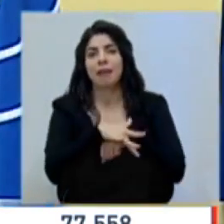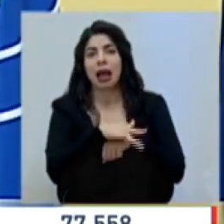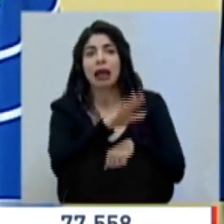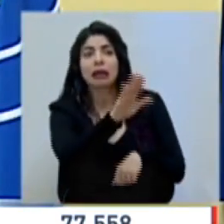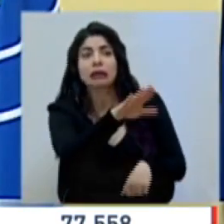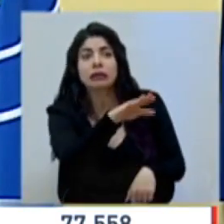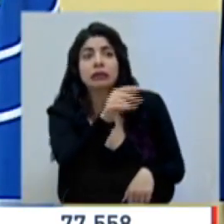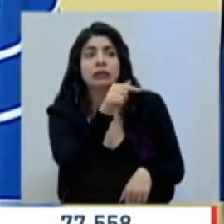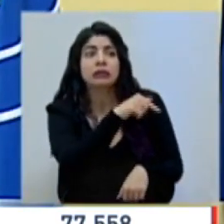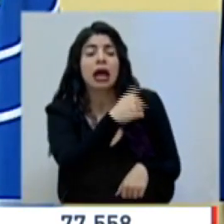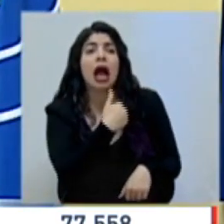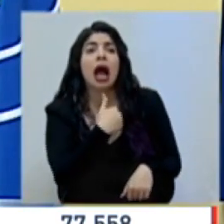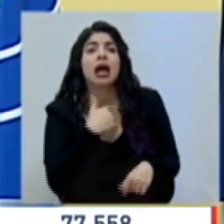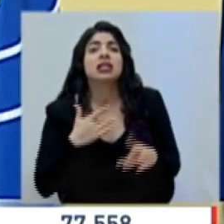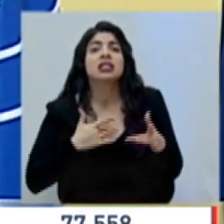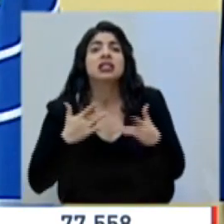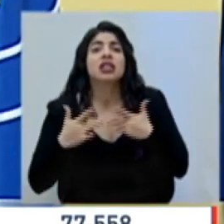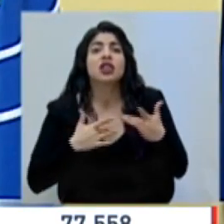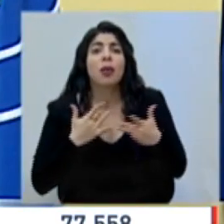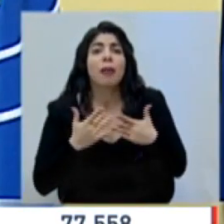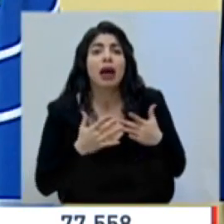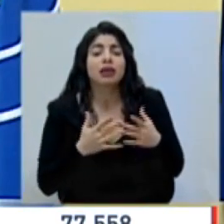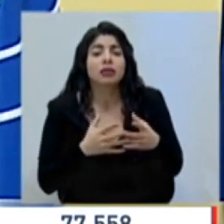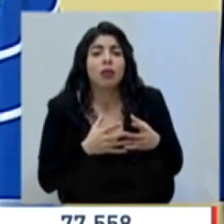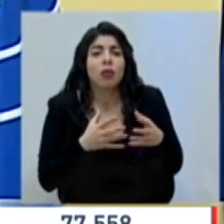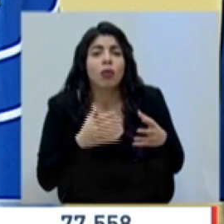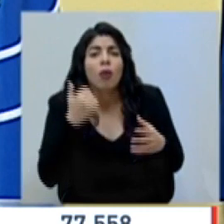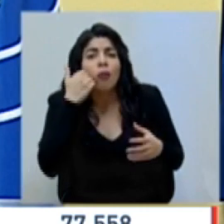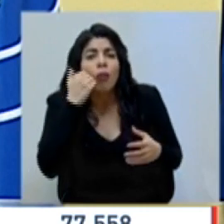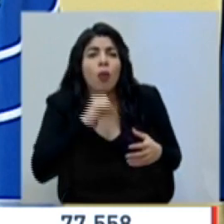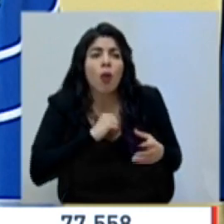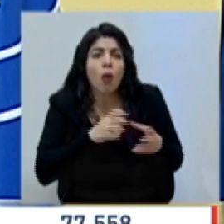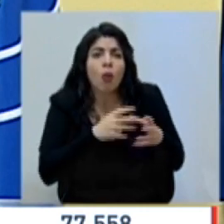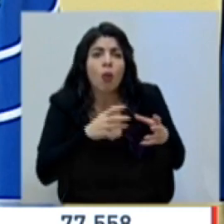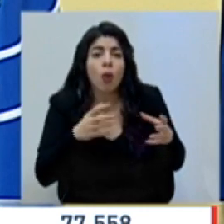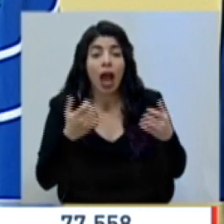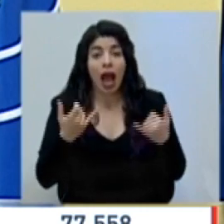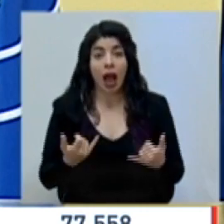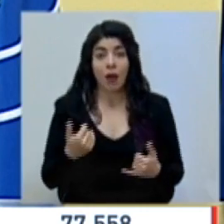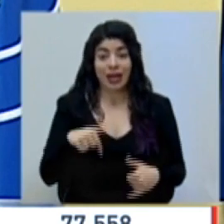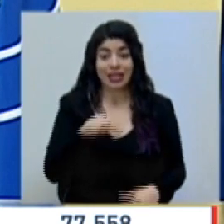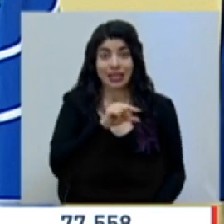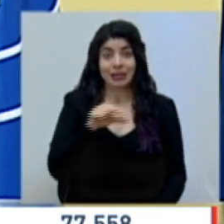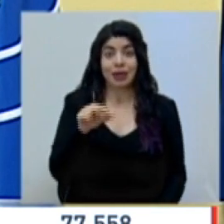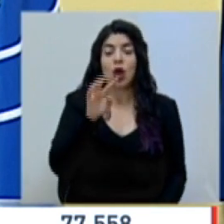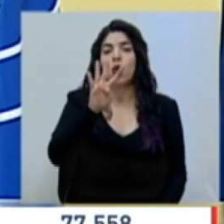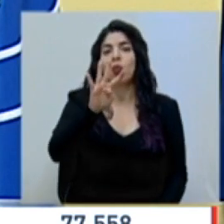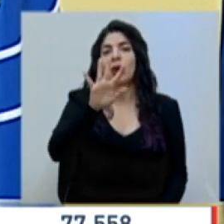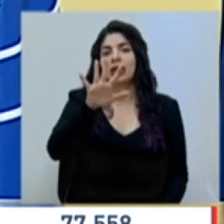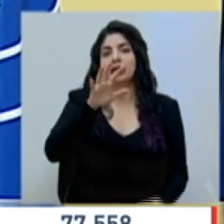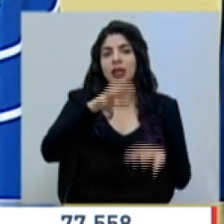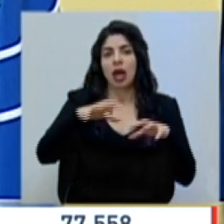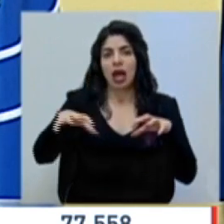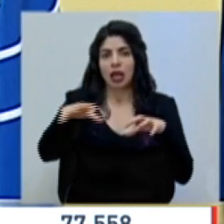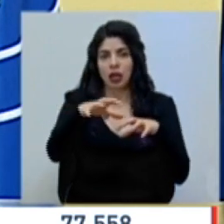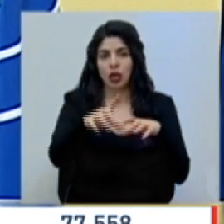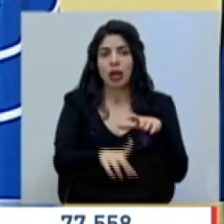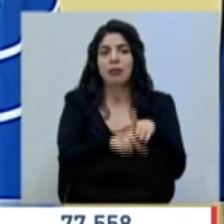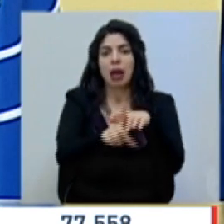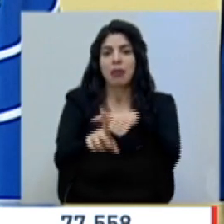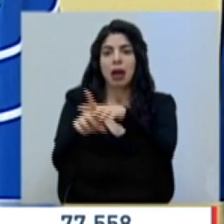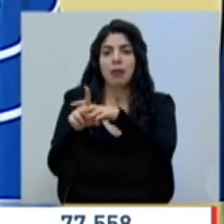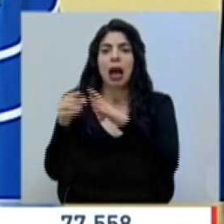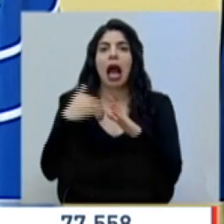vigilancia de síntomas, tenemos para esta semana 45 cantones que presentan